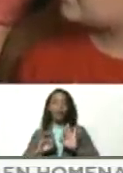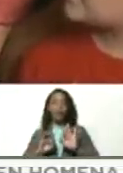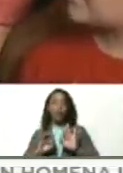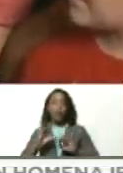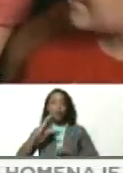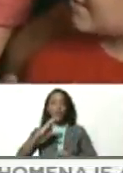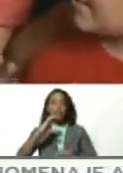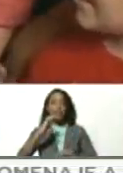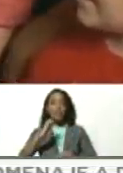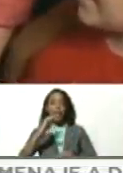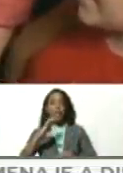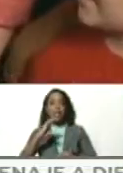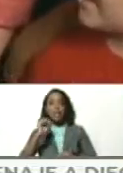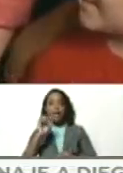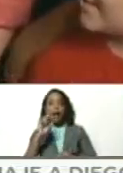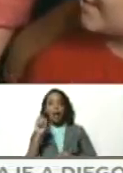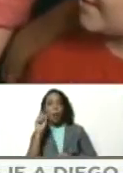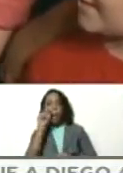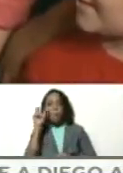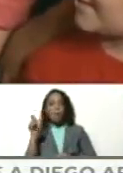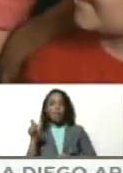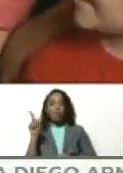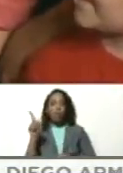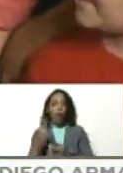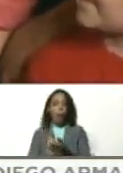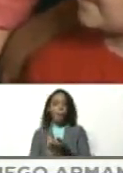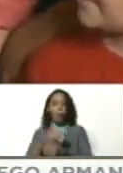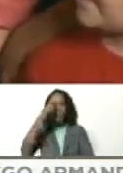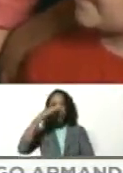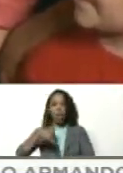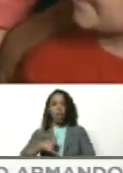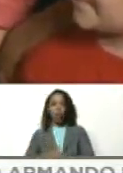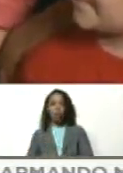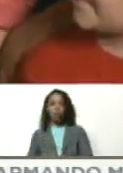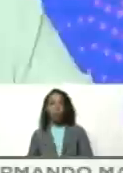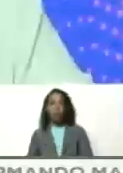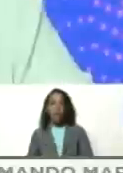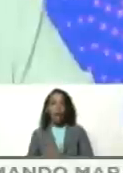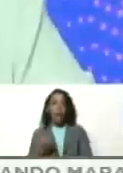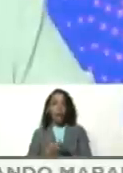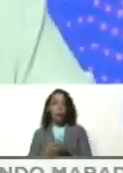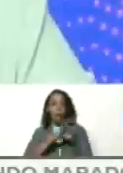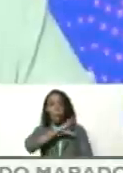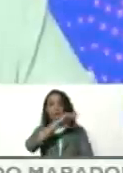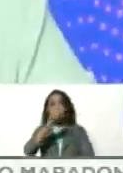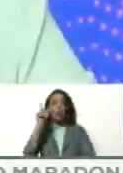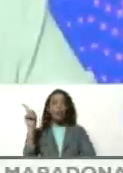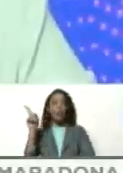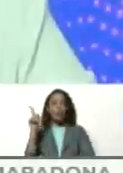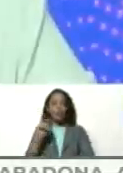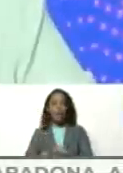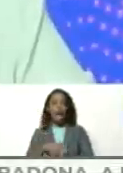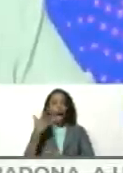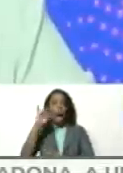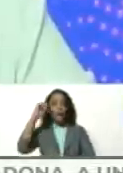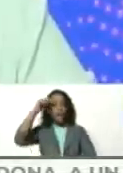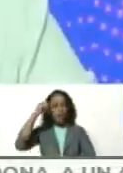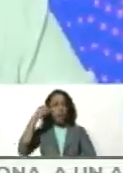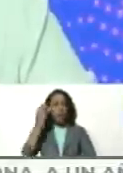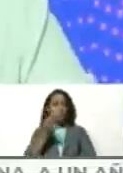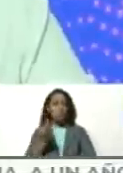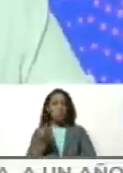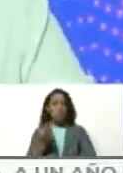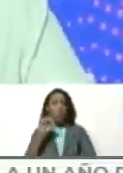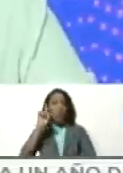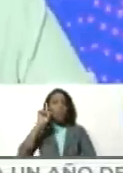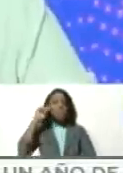César Regifo, su hermano menor. La hermana mayor es La Colmenita. Tenemos un video, ¿verdad?